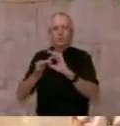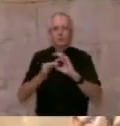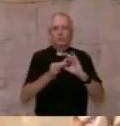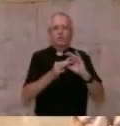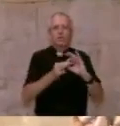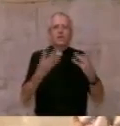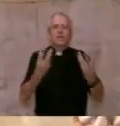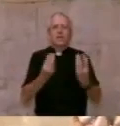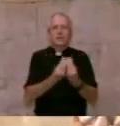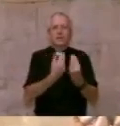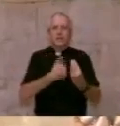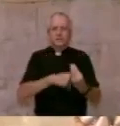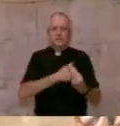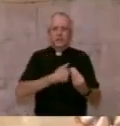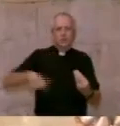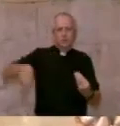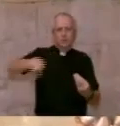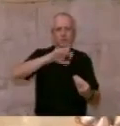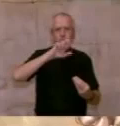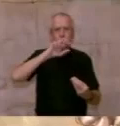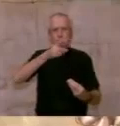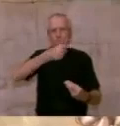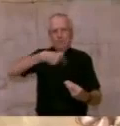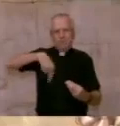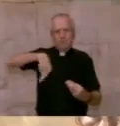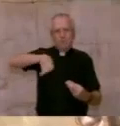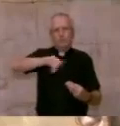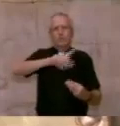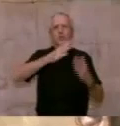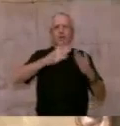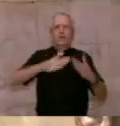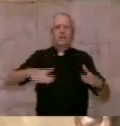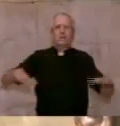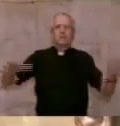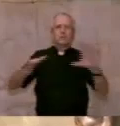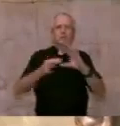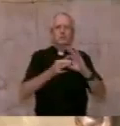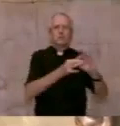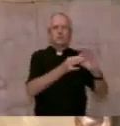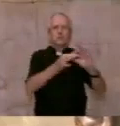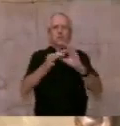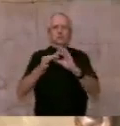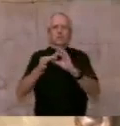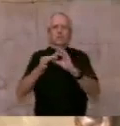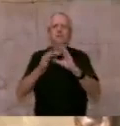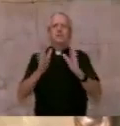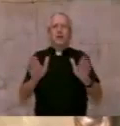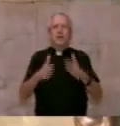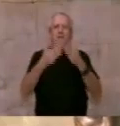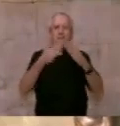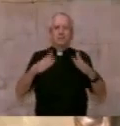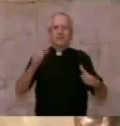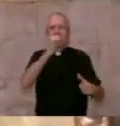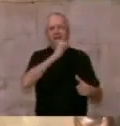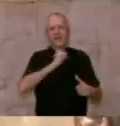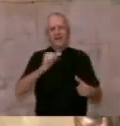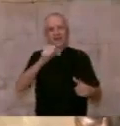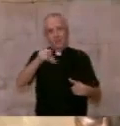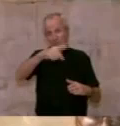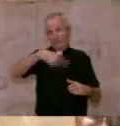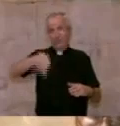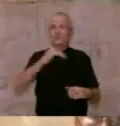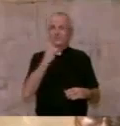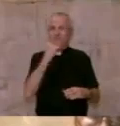amb vosaltres i bisbe per a vosaltres, gozo que cantem tots junts. Ajudeu-me, perquè vosaltres la sabeu molt més que